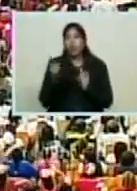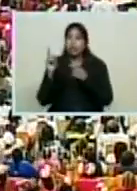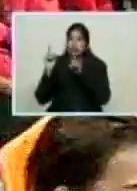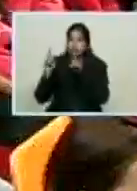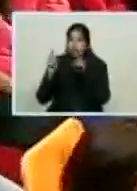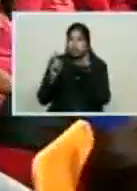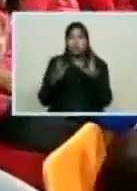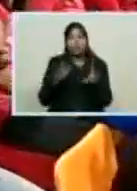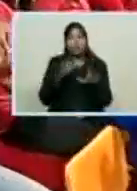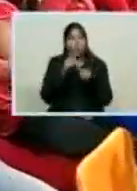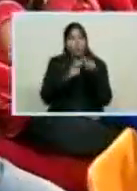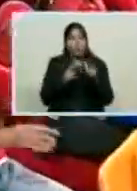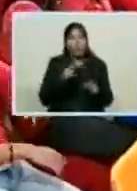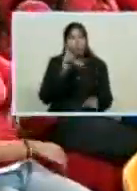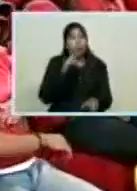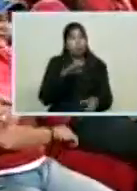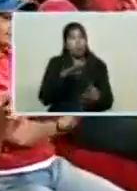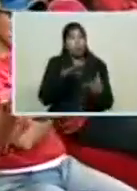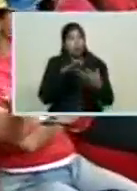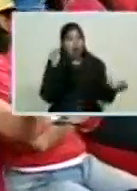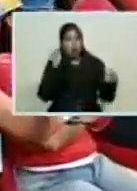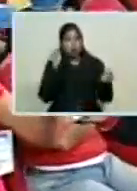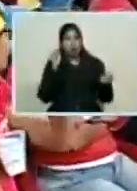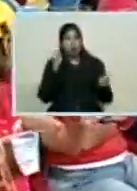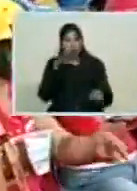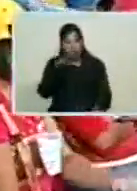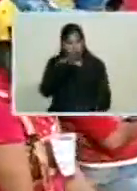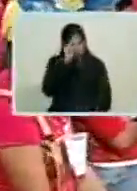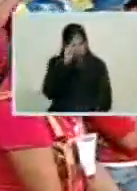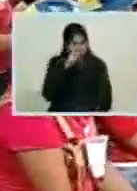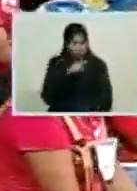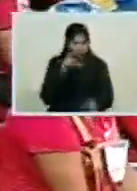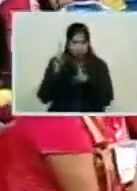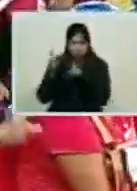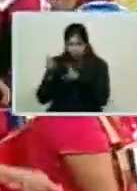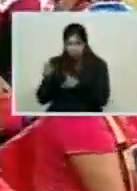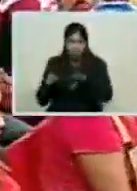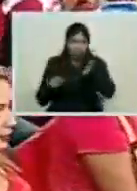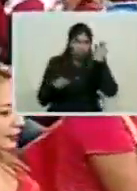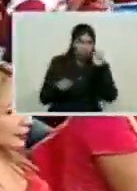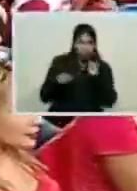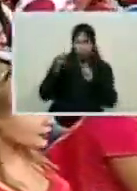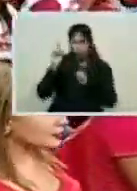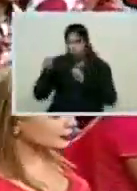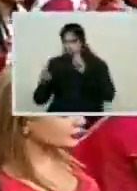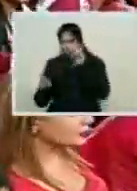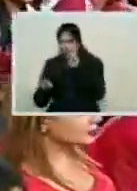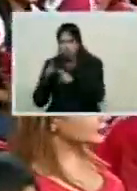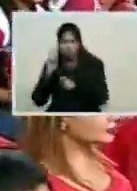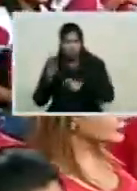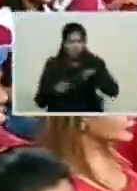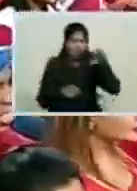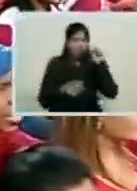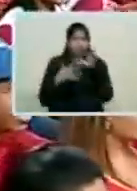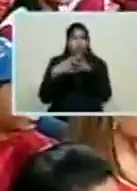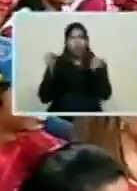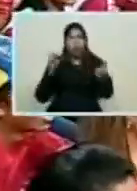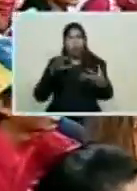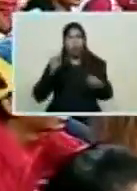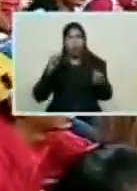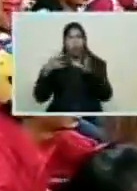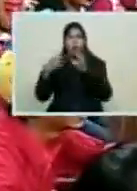demás y aprendiendo, haciendo, aprendiendo, enseñando, enseñando, aprendiendo. Tenemos